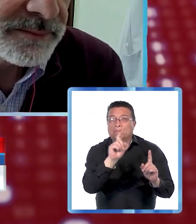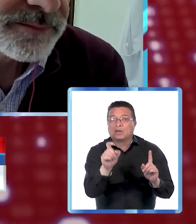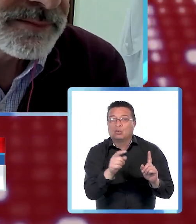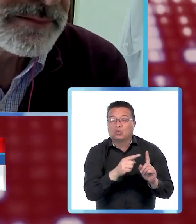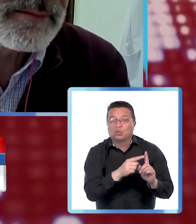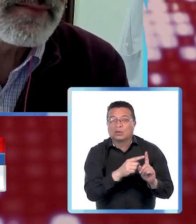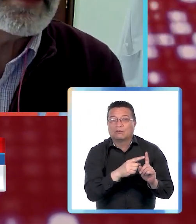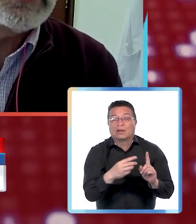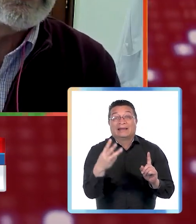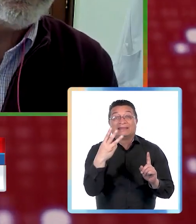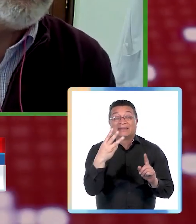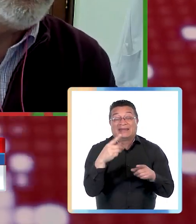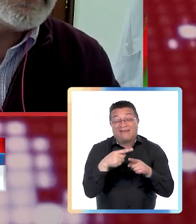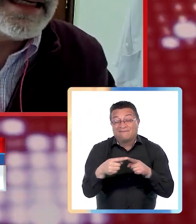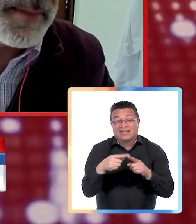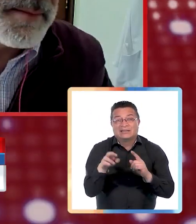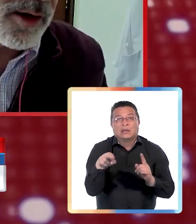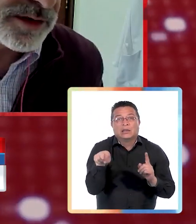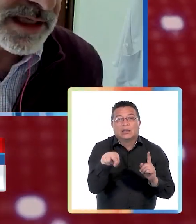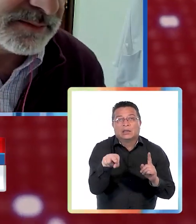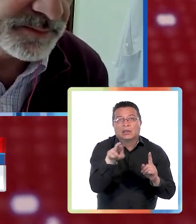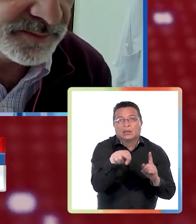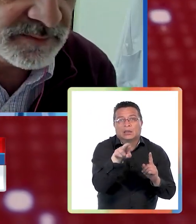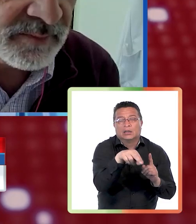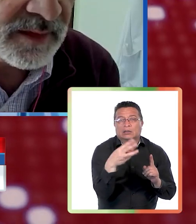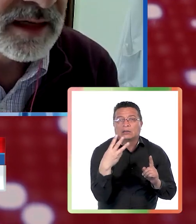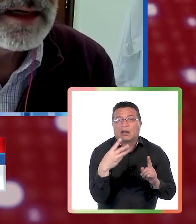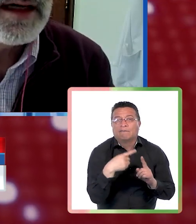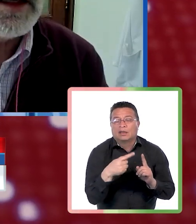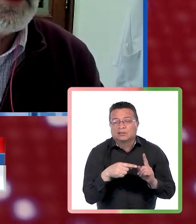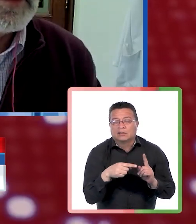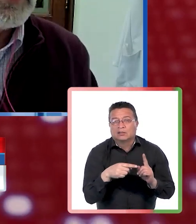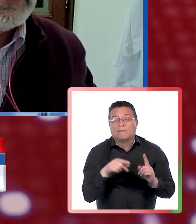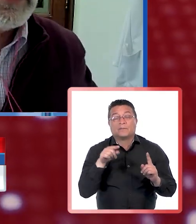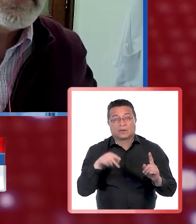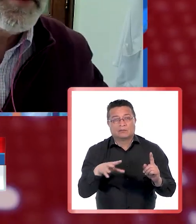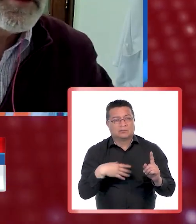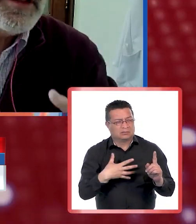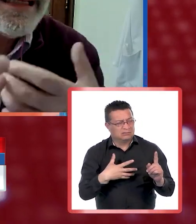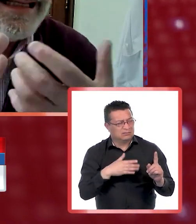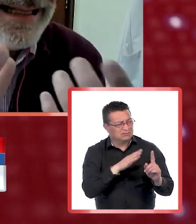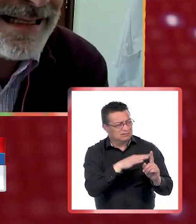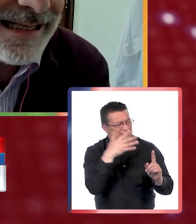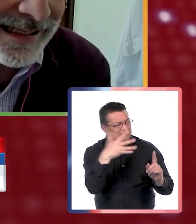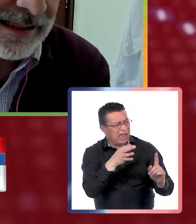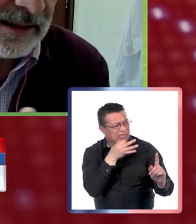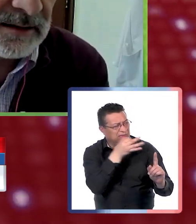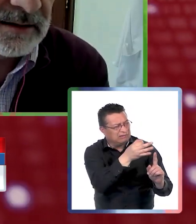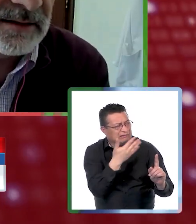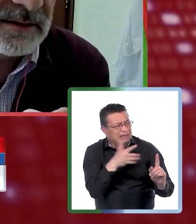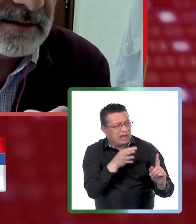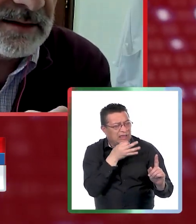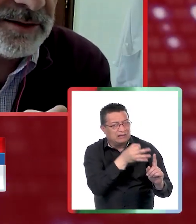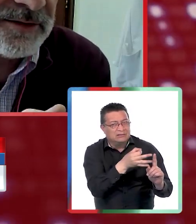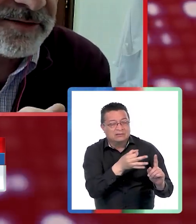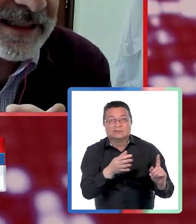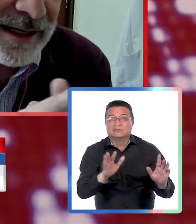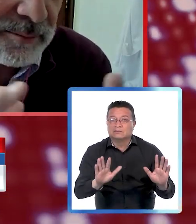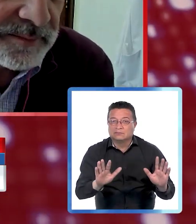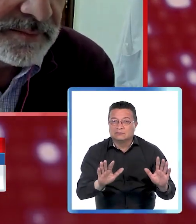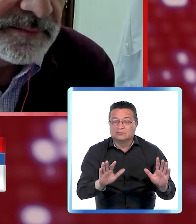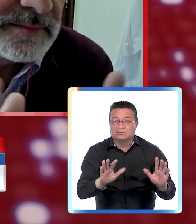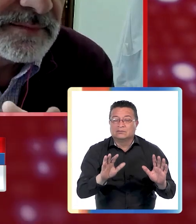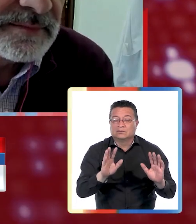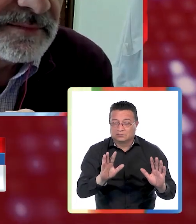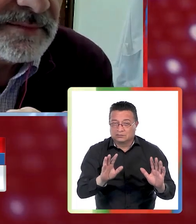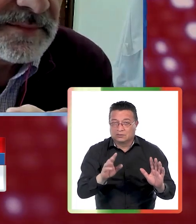pregunta 3 veces la misma cosa. Y lo natural es decir, pero si ya te dije. Eso es